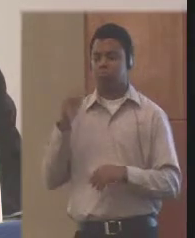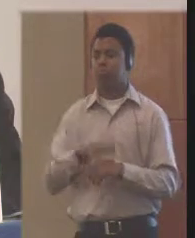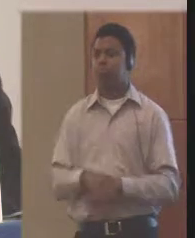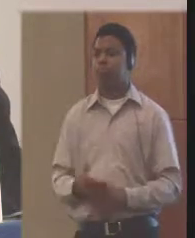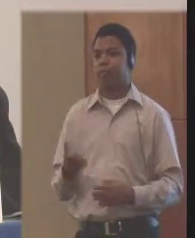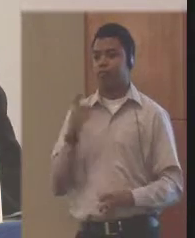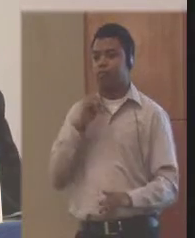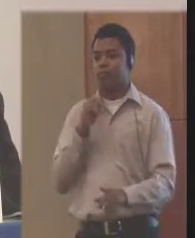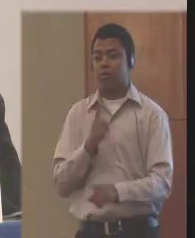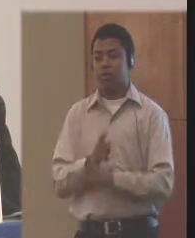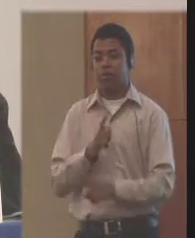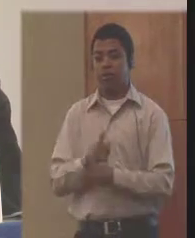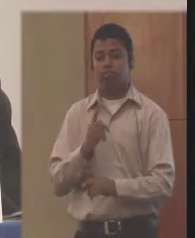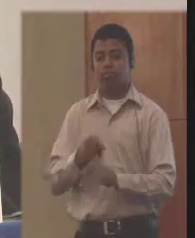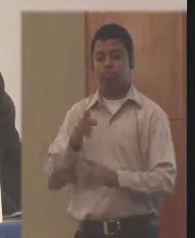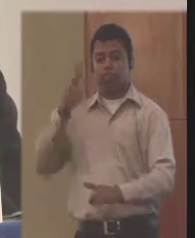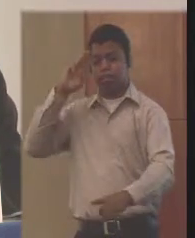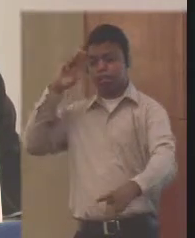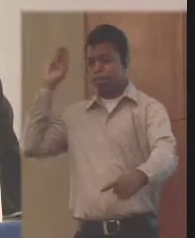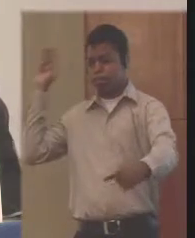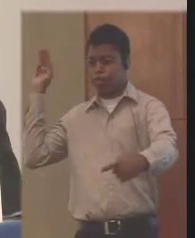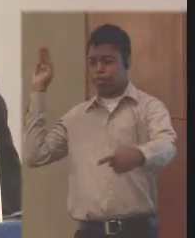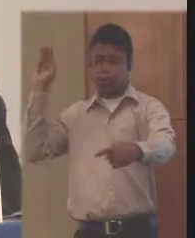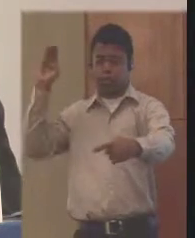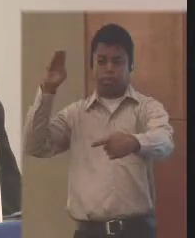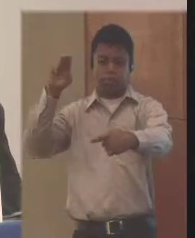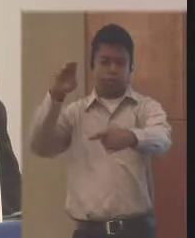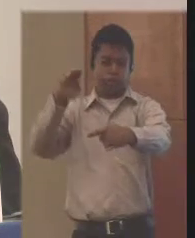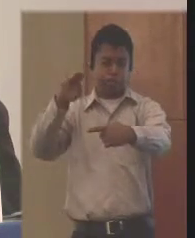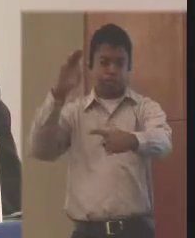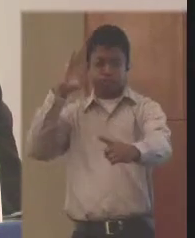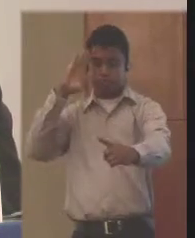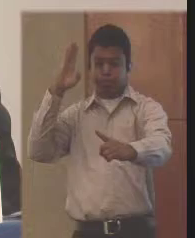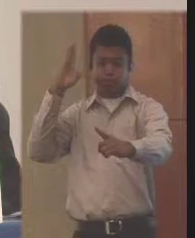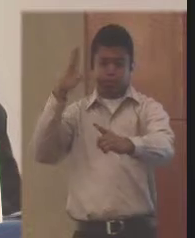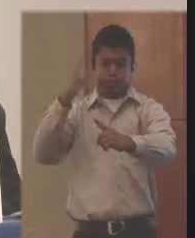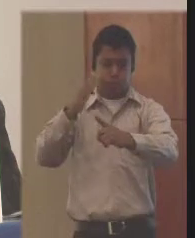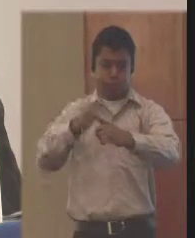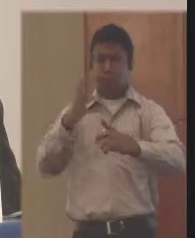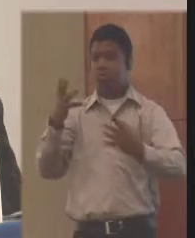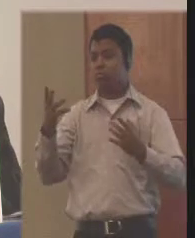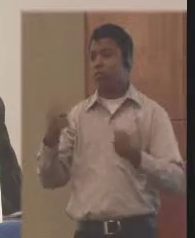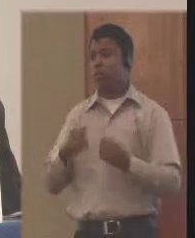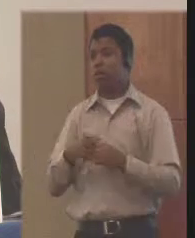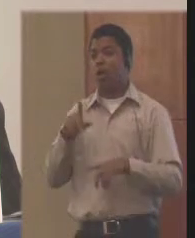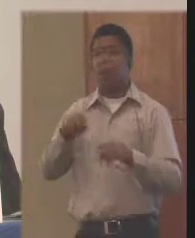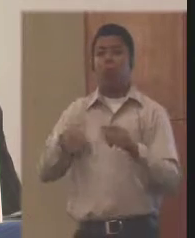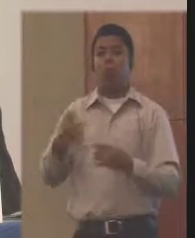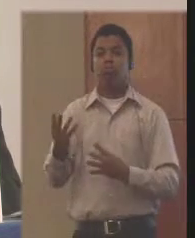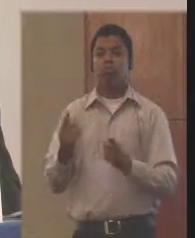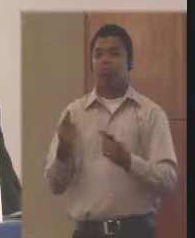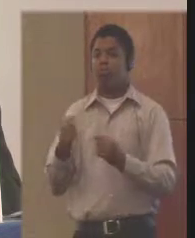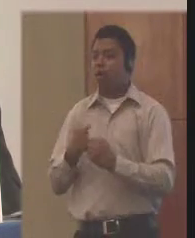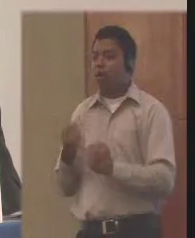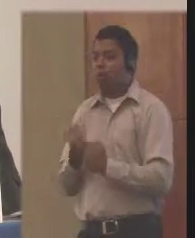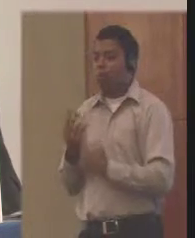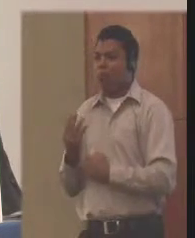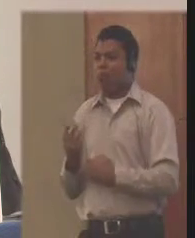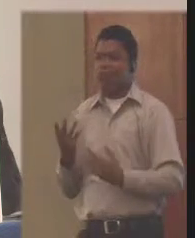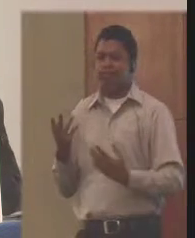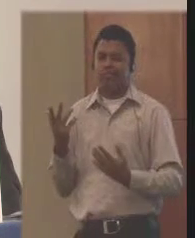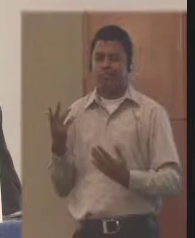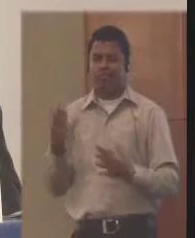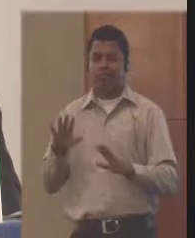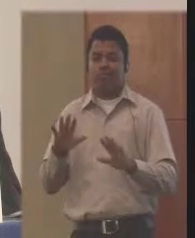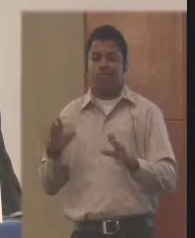habla de un reto que está generado por una baja cobertura, que nos está mostrando un efecto,